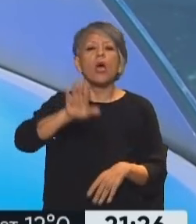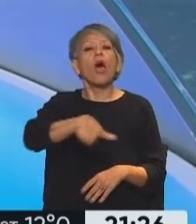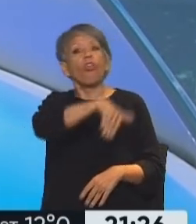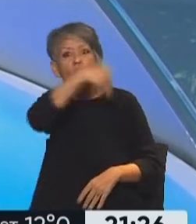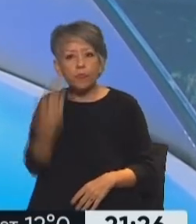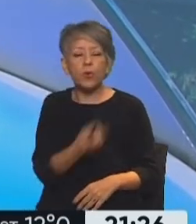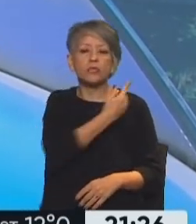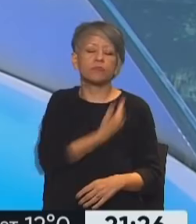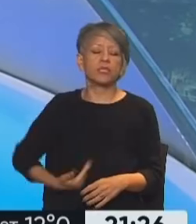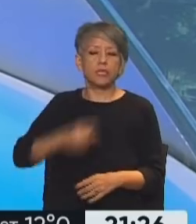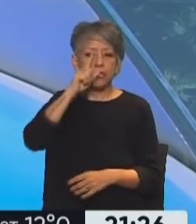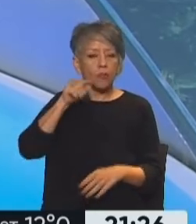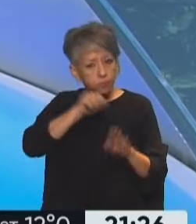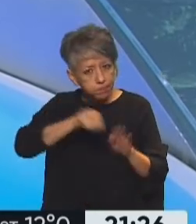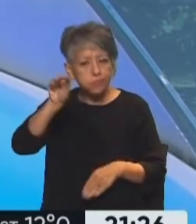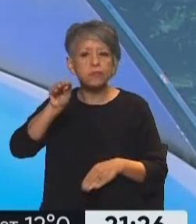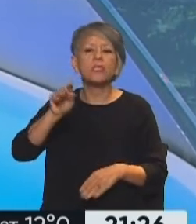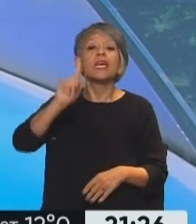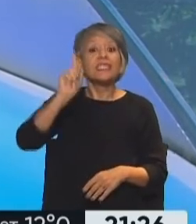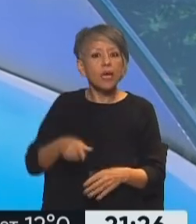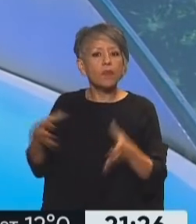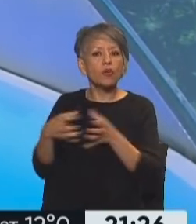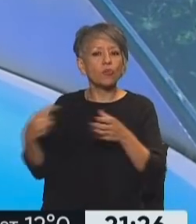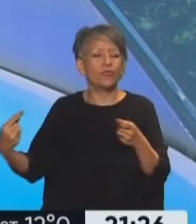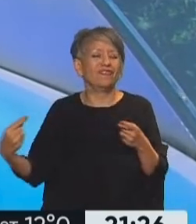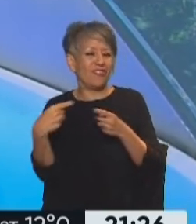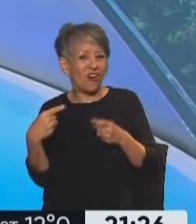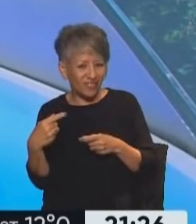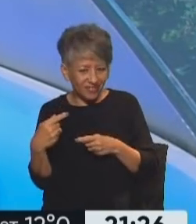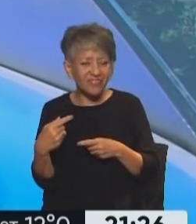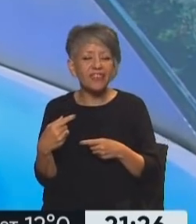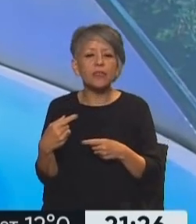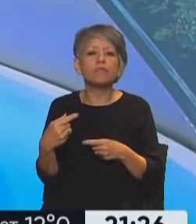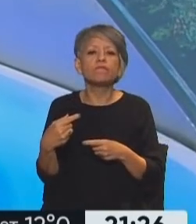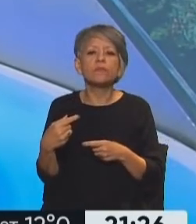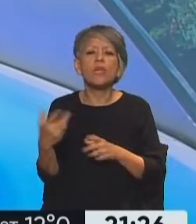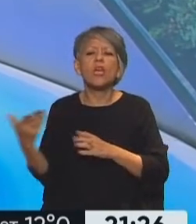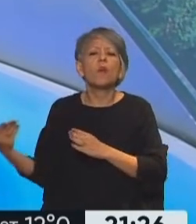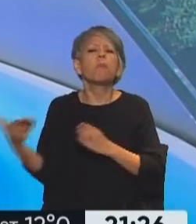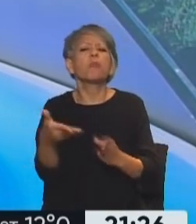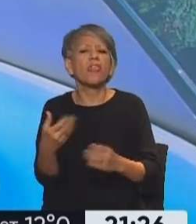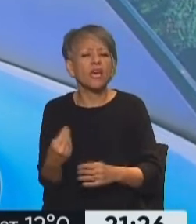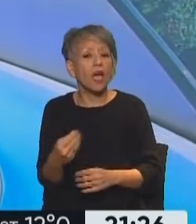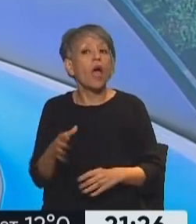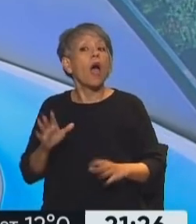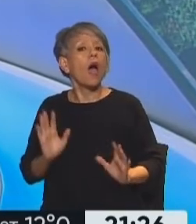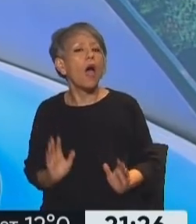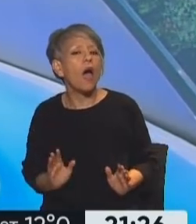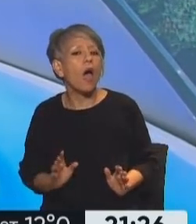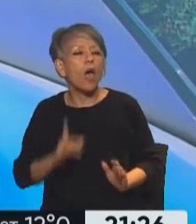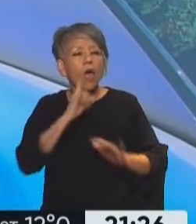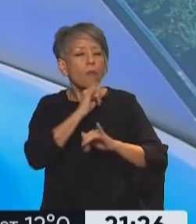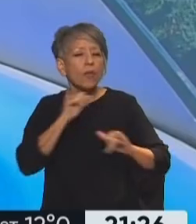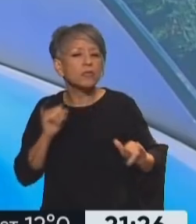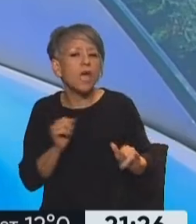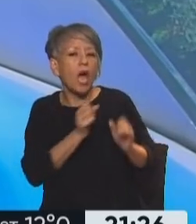el presidente y también la oposición que en las últimas horas está pidiendo que lo que no se dijo porque estaba en off, ahora se diga